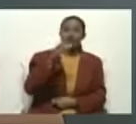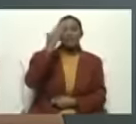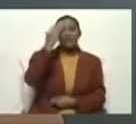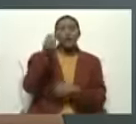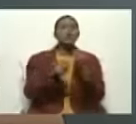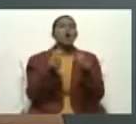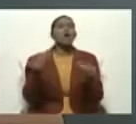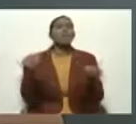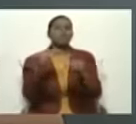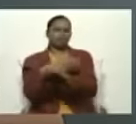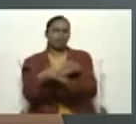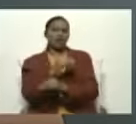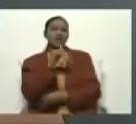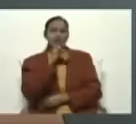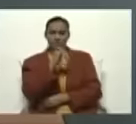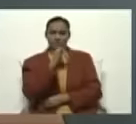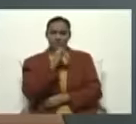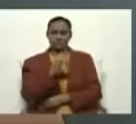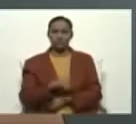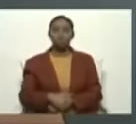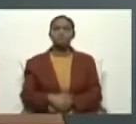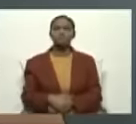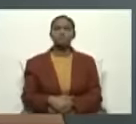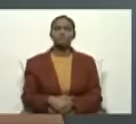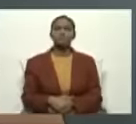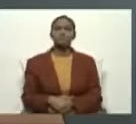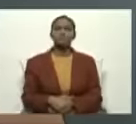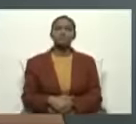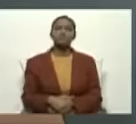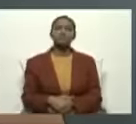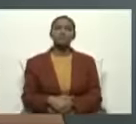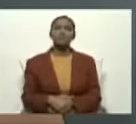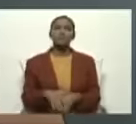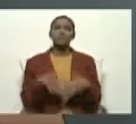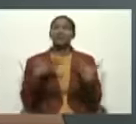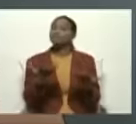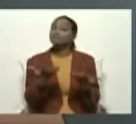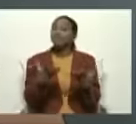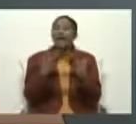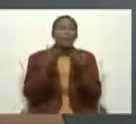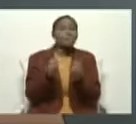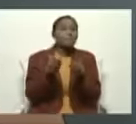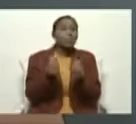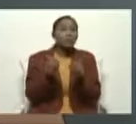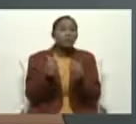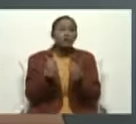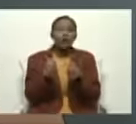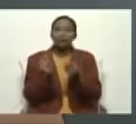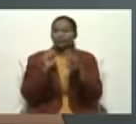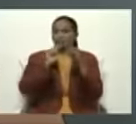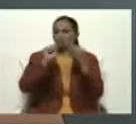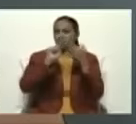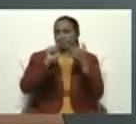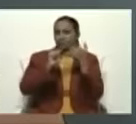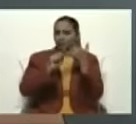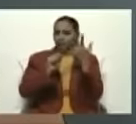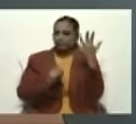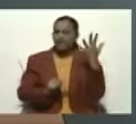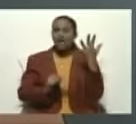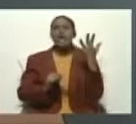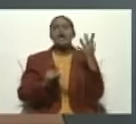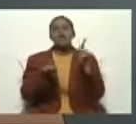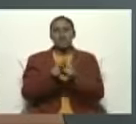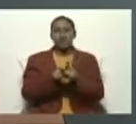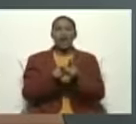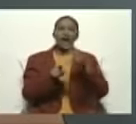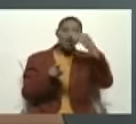información de nuestros procesos revolucionarios. Por lo tanto, hay muchas cuestiones que son similares en la actuación tanto de